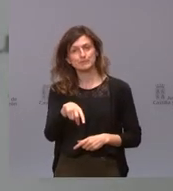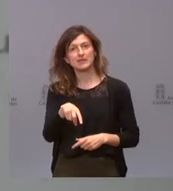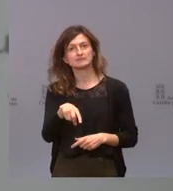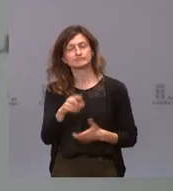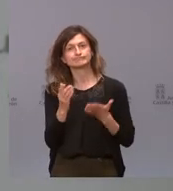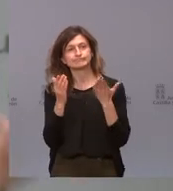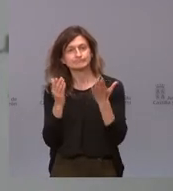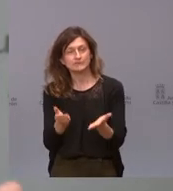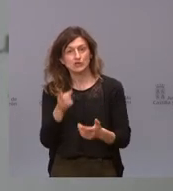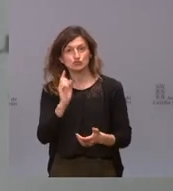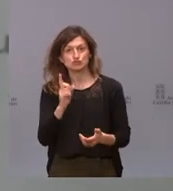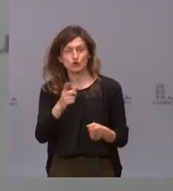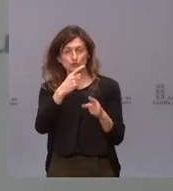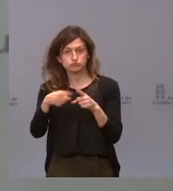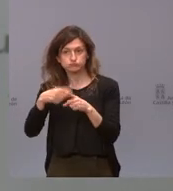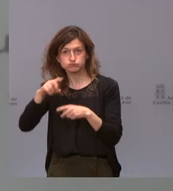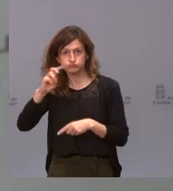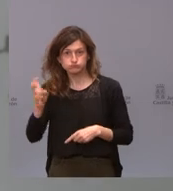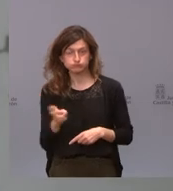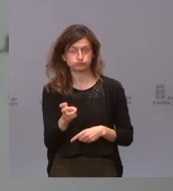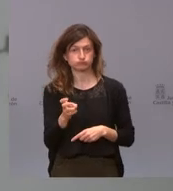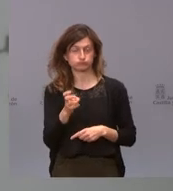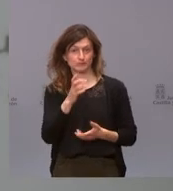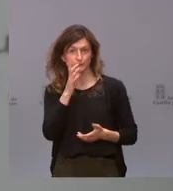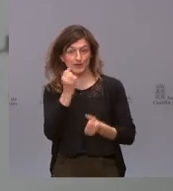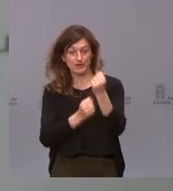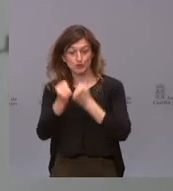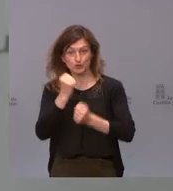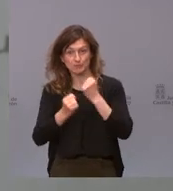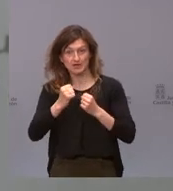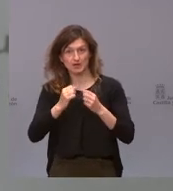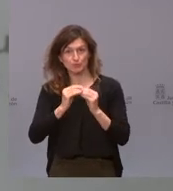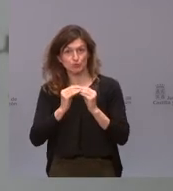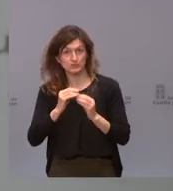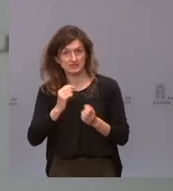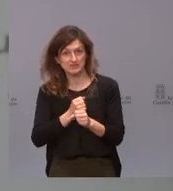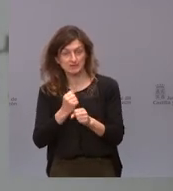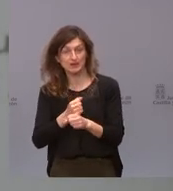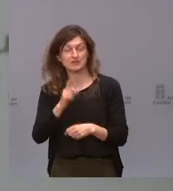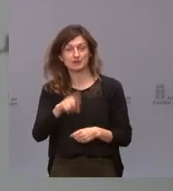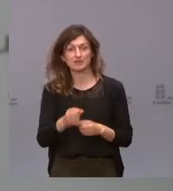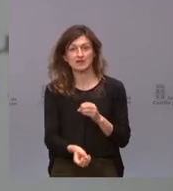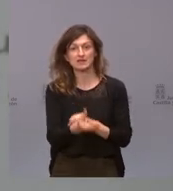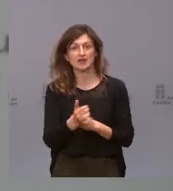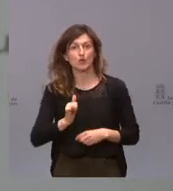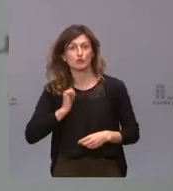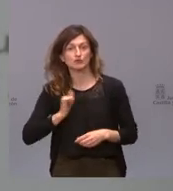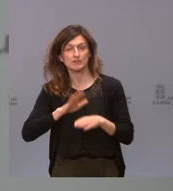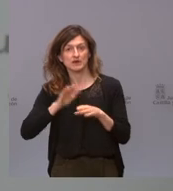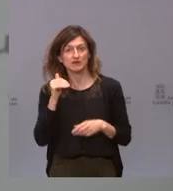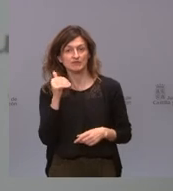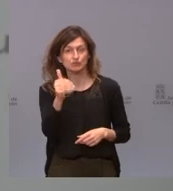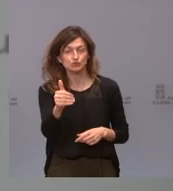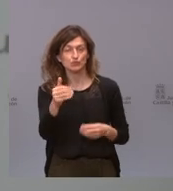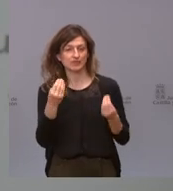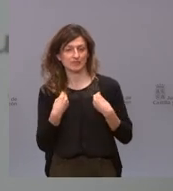no sólo la diversificación de nuestro de nuestra economía productiva sino la creación de oportunidades de futuro y